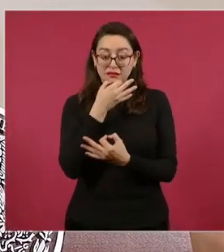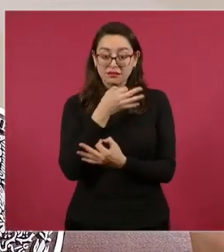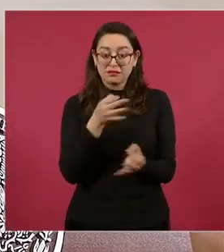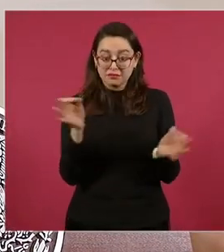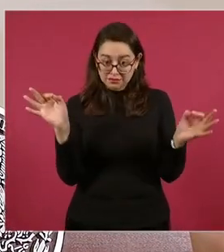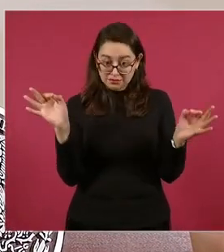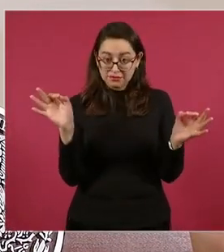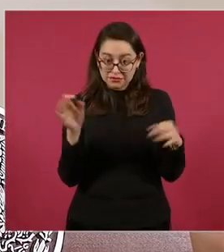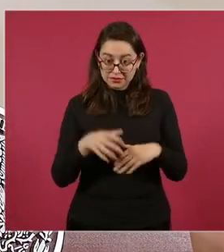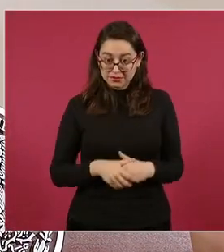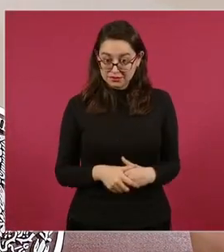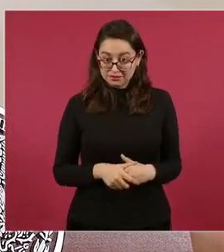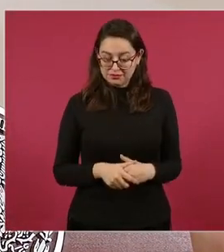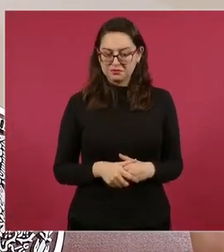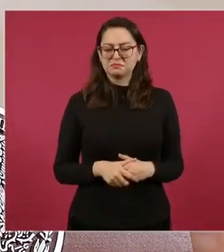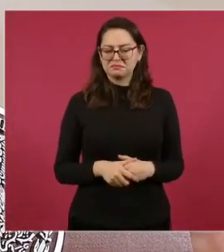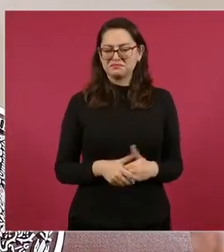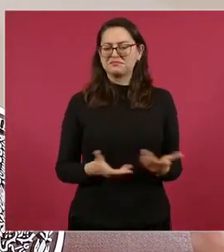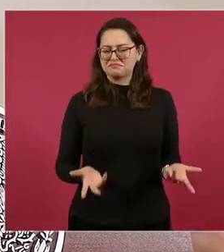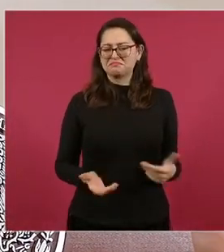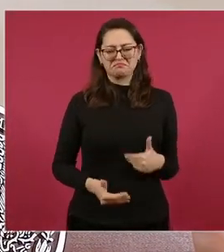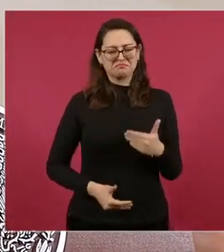explicarles. Pero vamos muy bien y